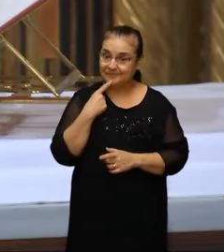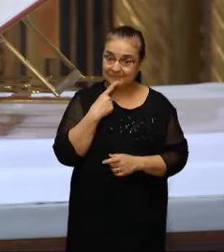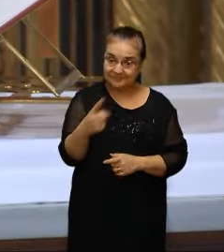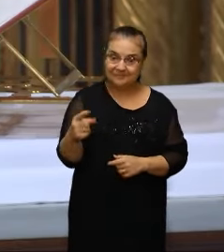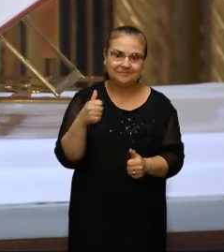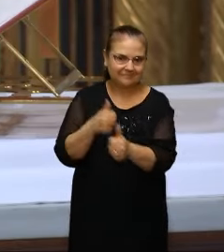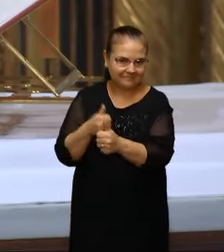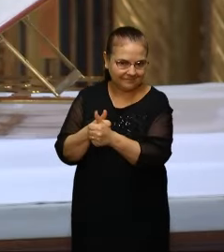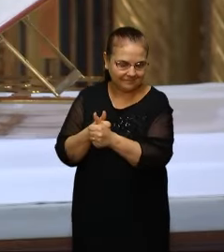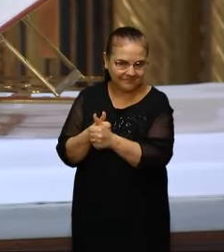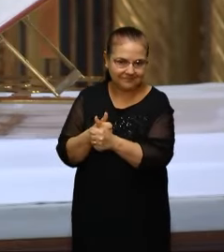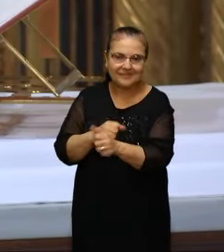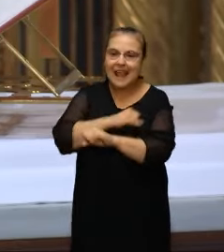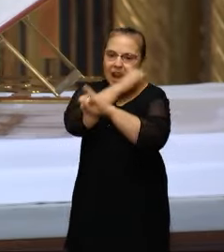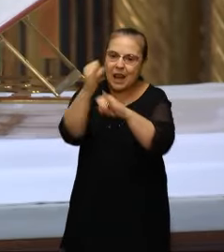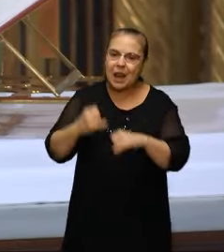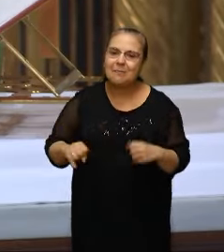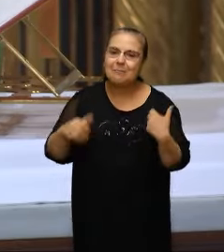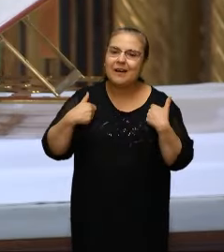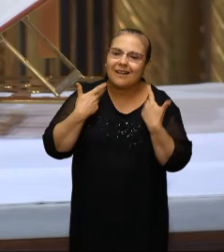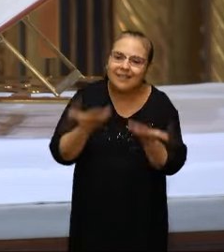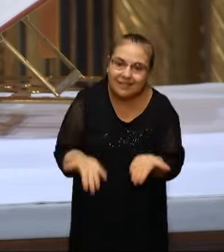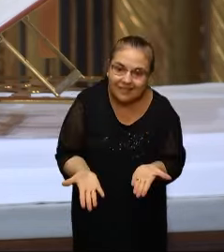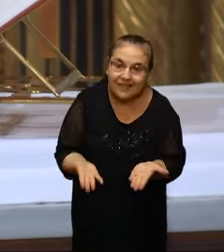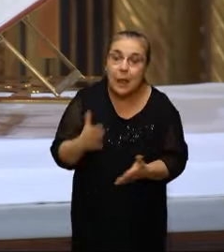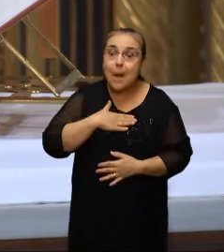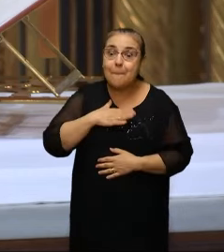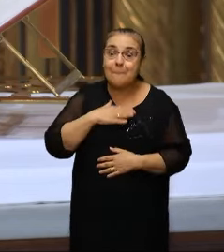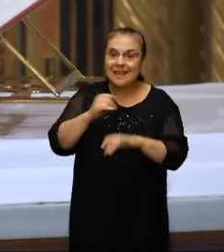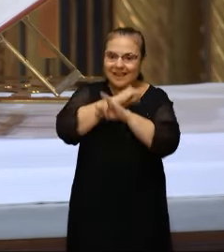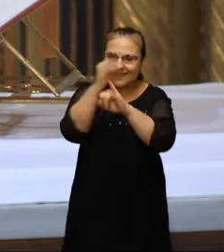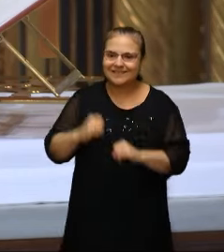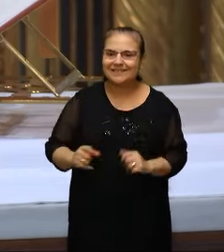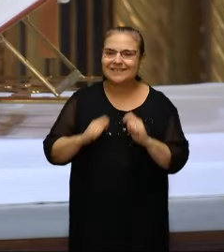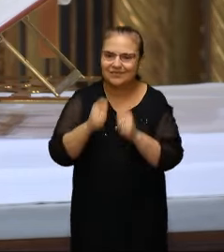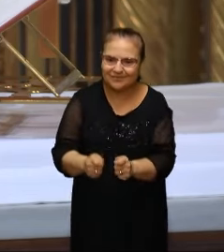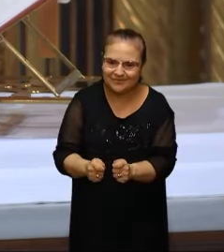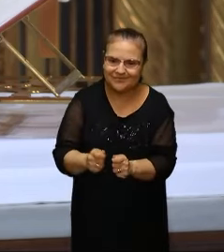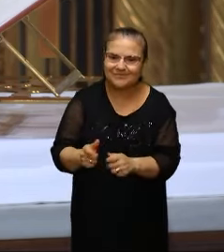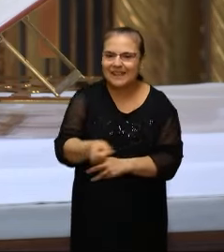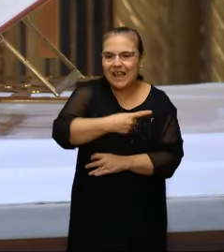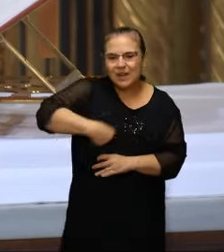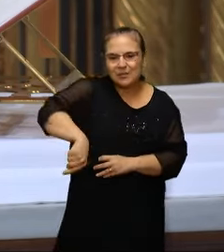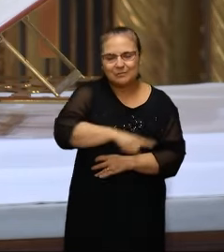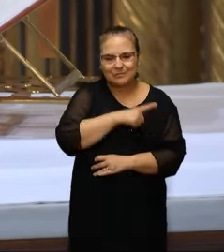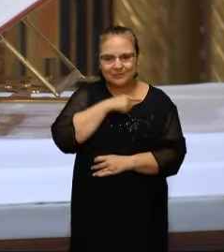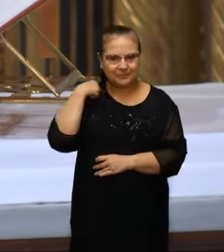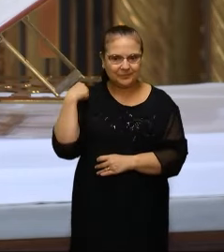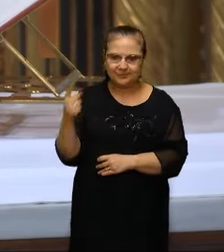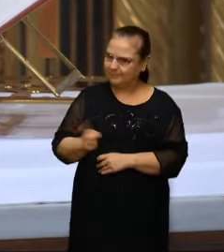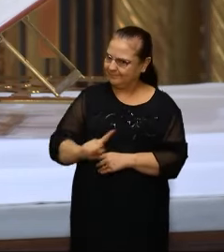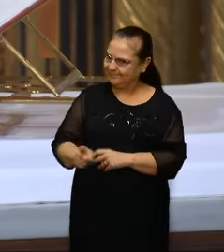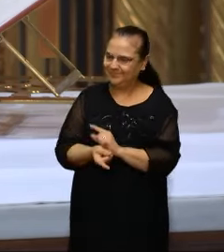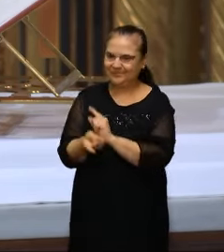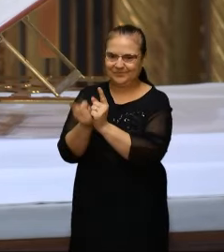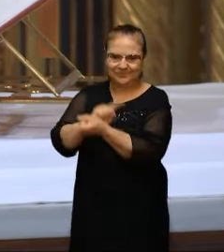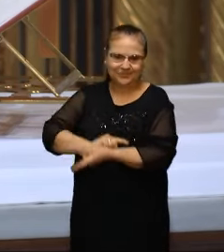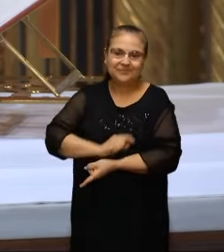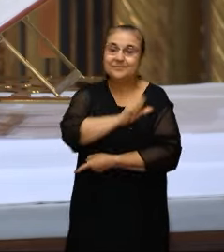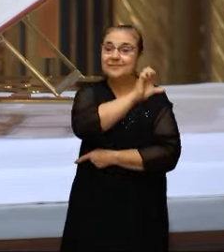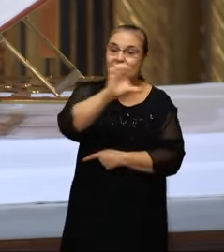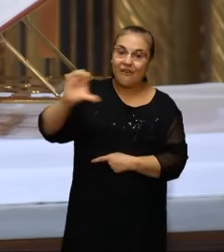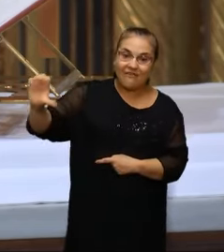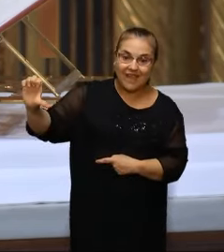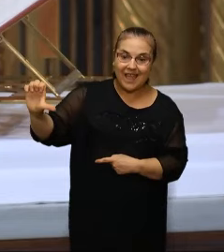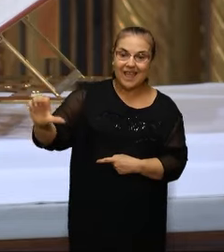Cristo que dijiste a tus Apóstoles la paz os dejo mi paz os doy no tengas en cuenta nuestros